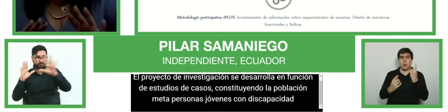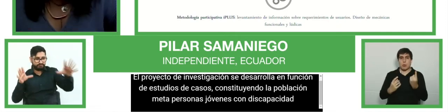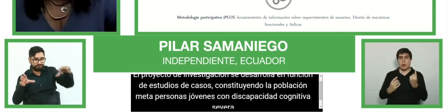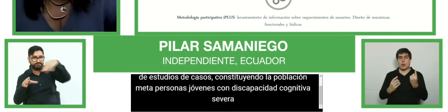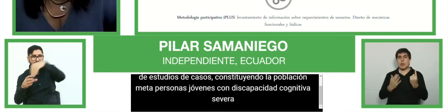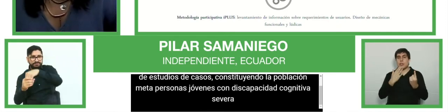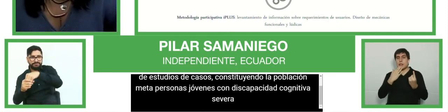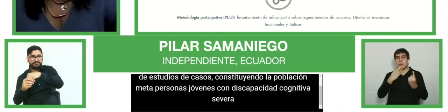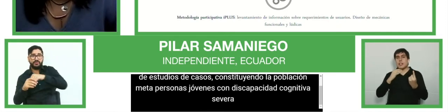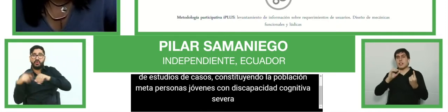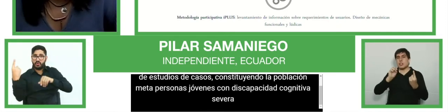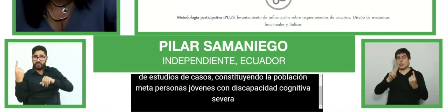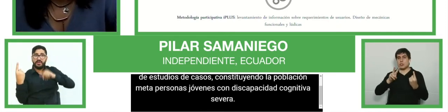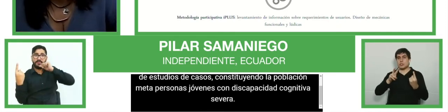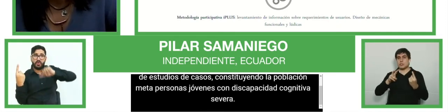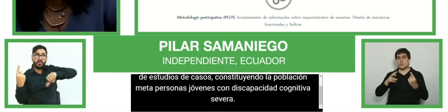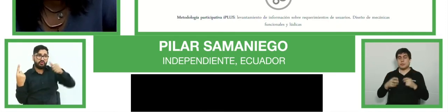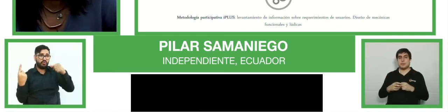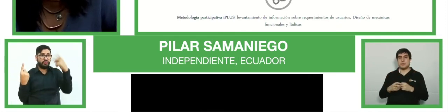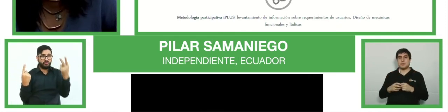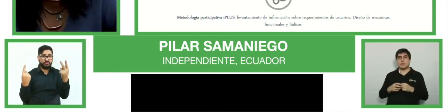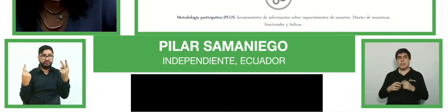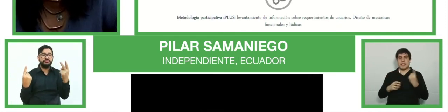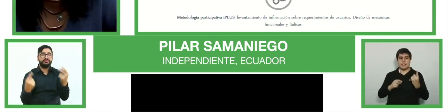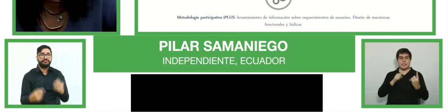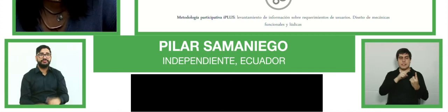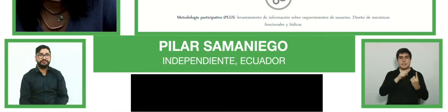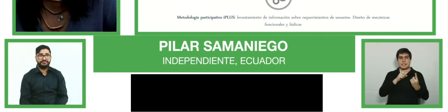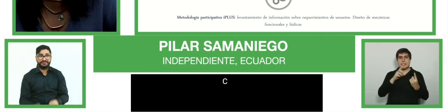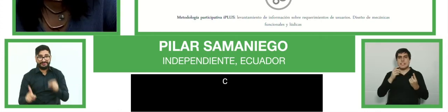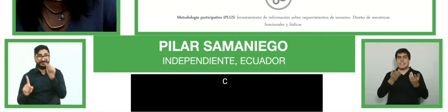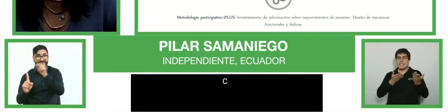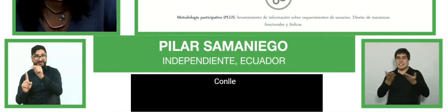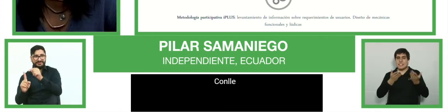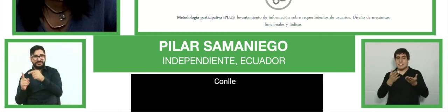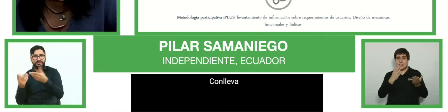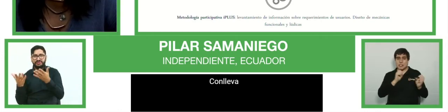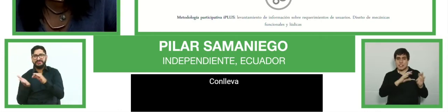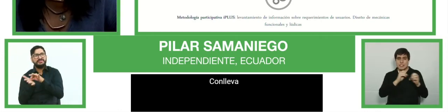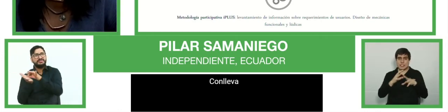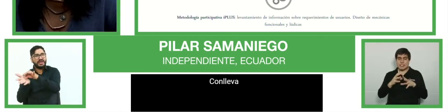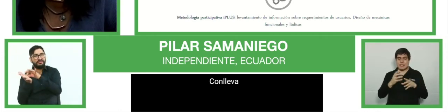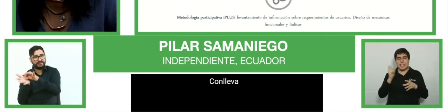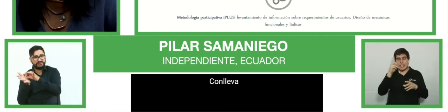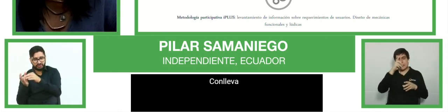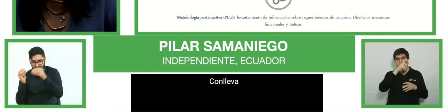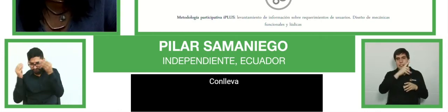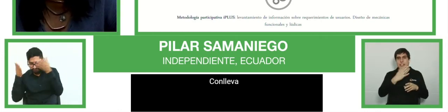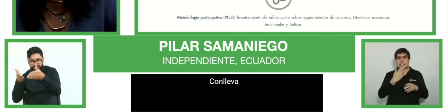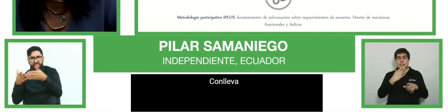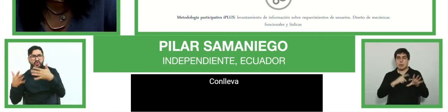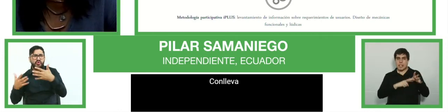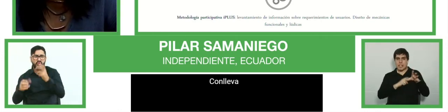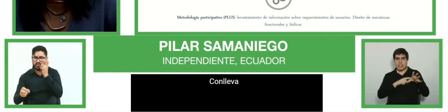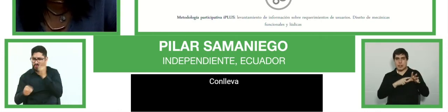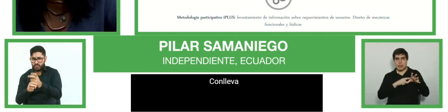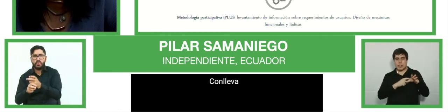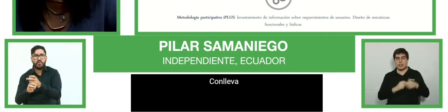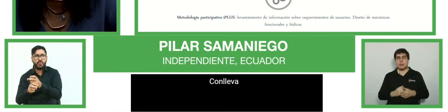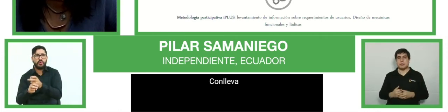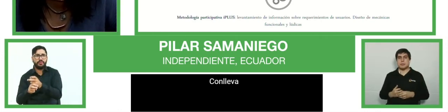que conlleva escaso o nulo acceso a servicios educativos, así como a tecnologías y